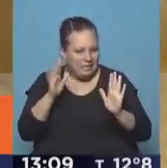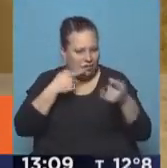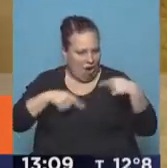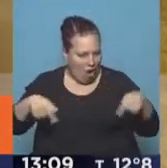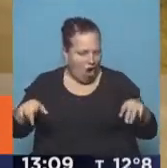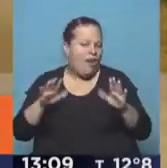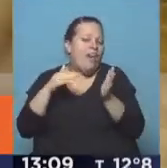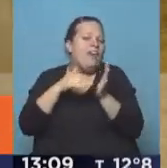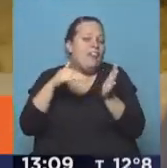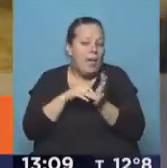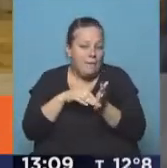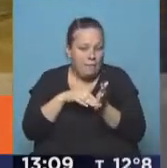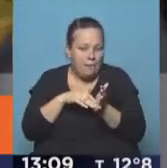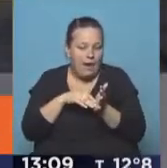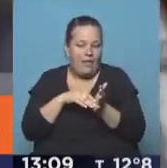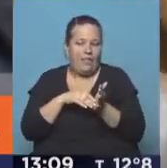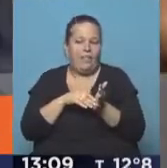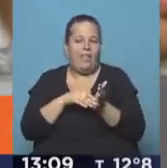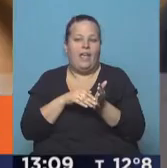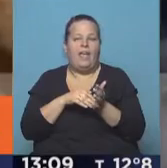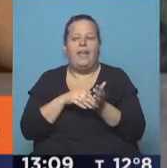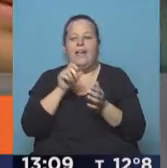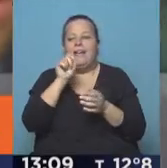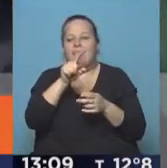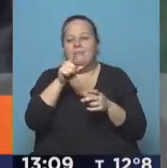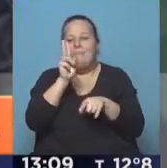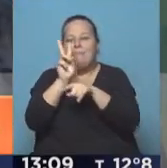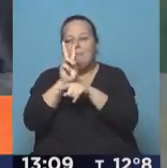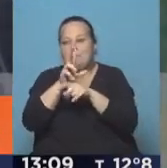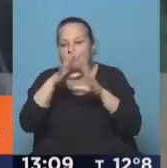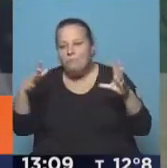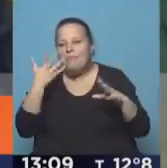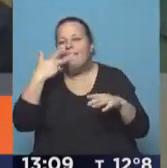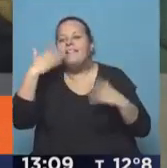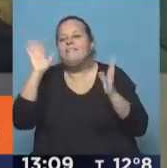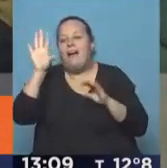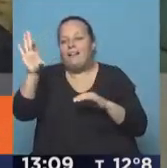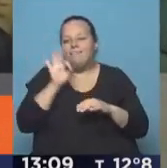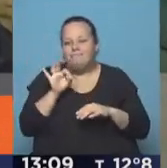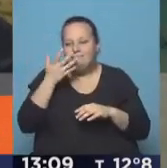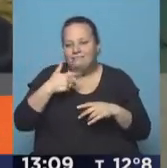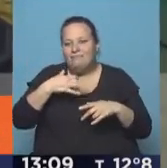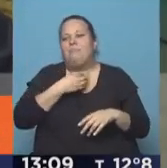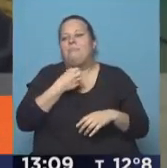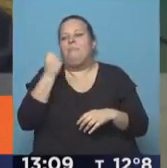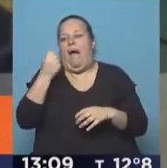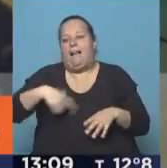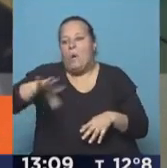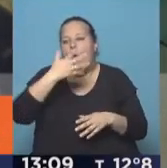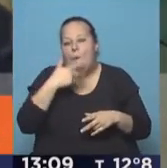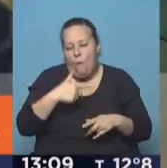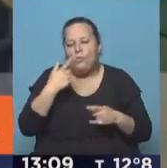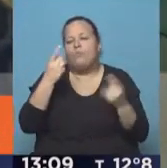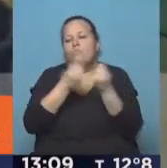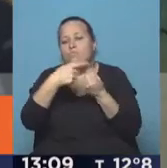Eso depende de cada criador, el color que más prefiera en su rodeo, digamos. Hay